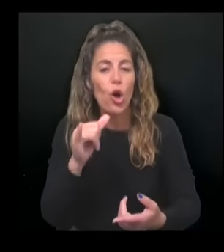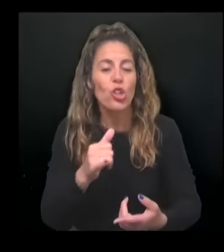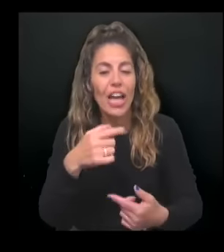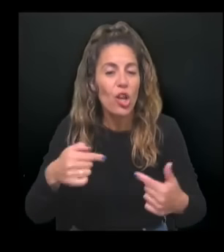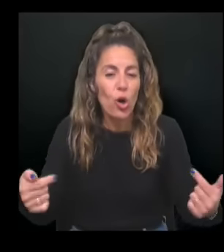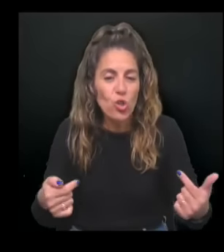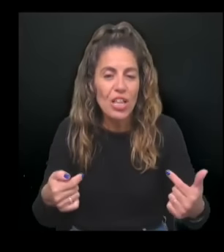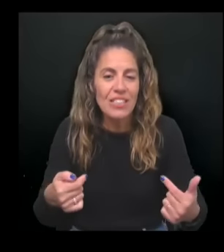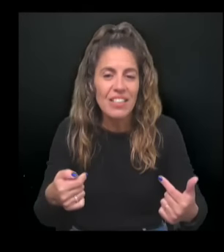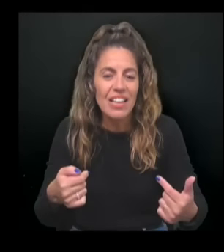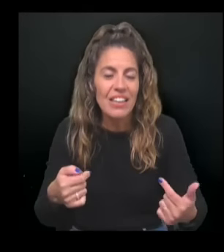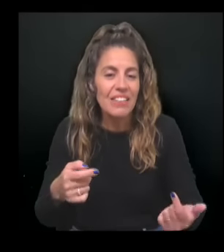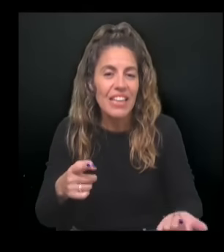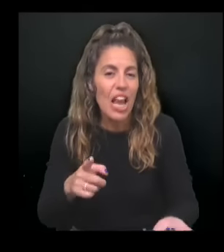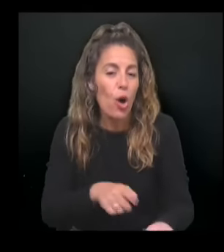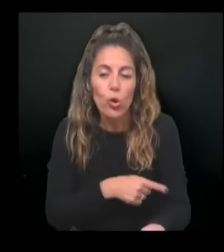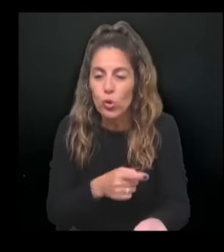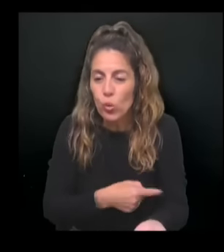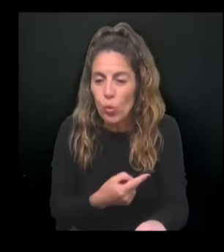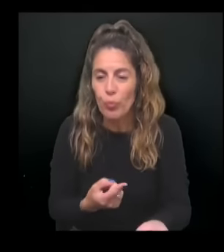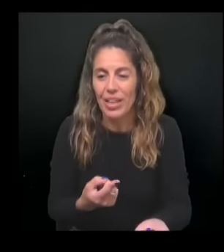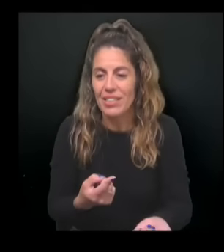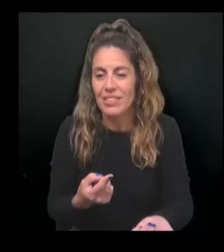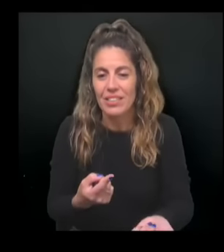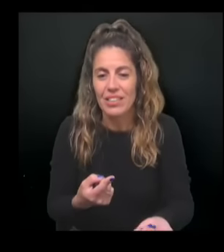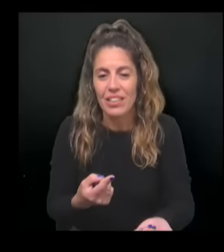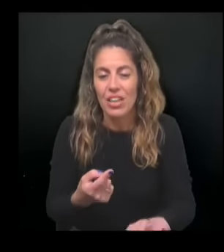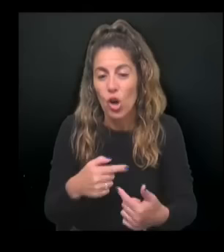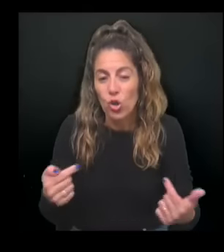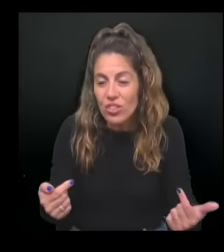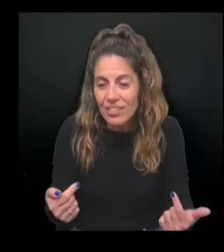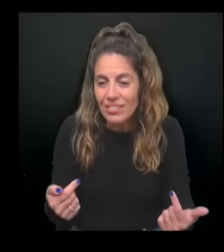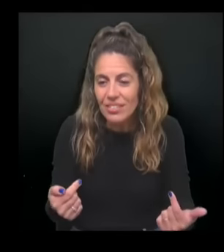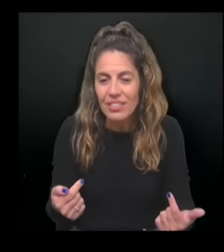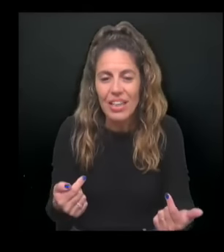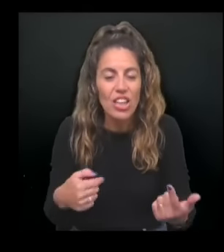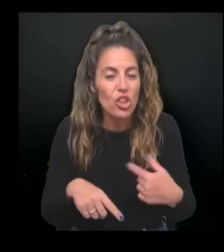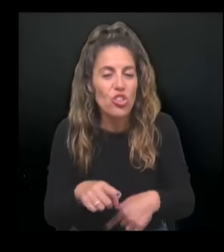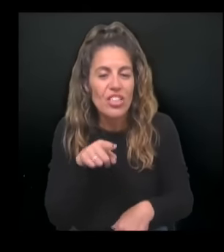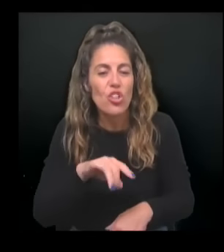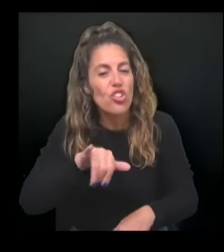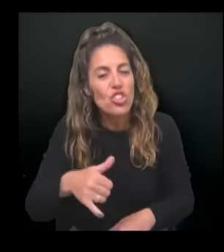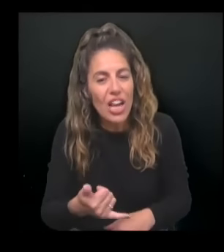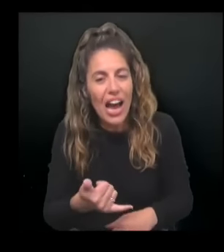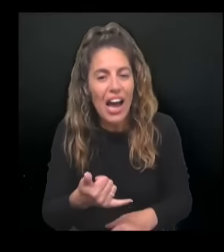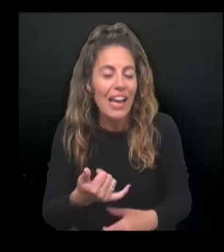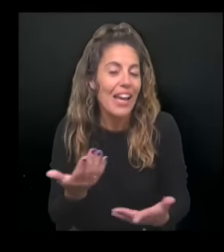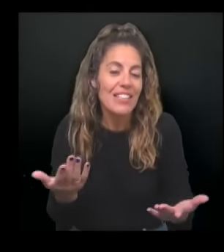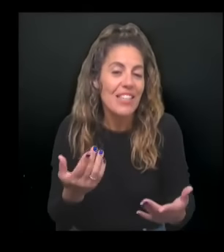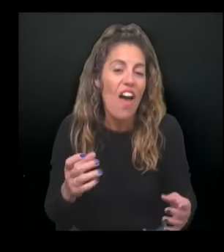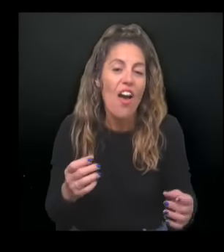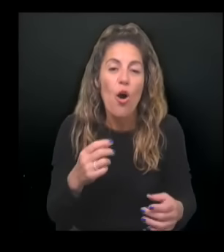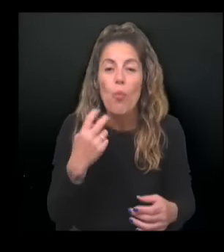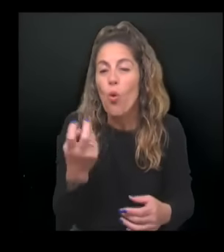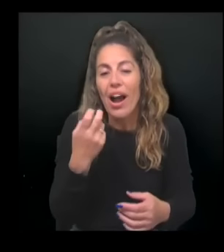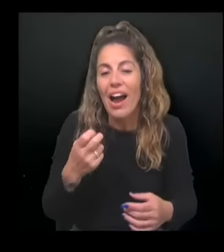que no fuera toda una aproximación así más teórica, por ejemplo, más académica, en fin. Entonces, bueno, eso ya es el juego de las apuestas que uno hace